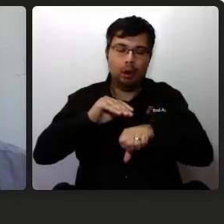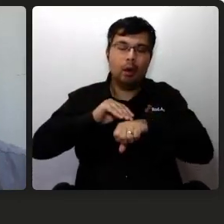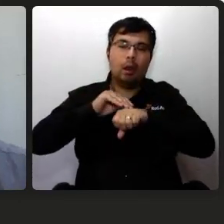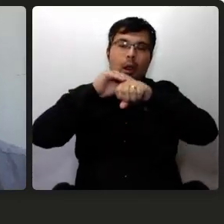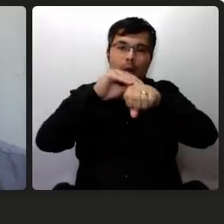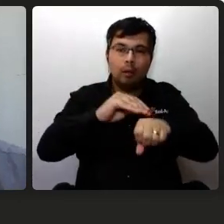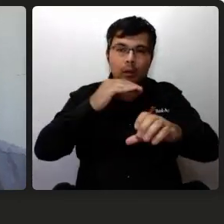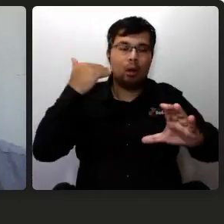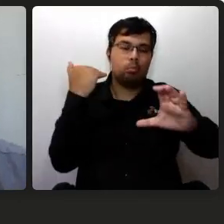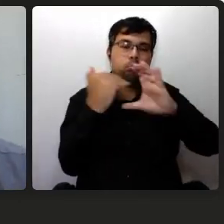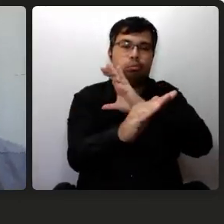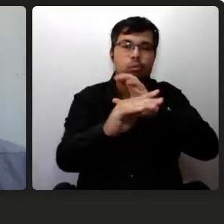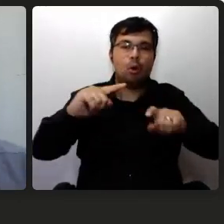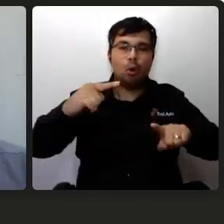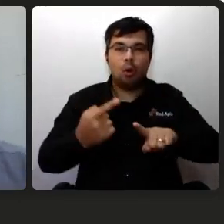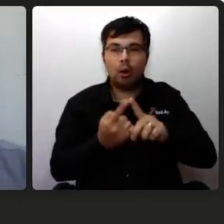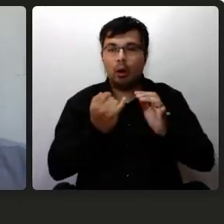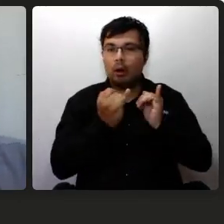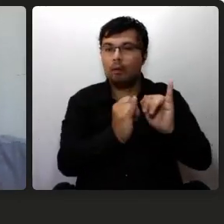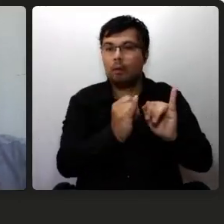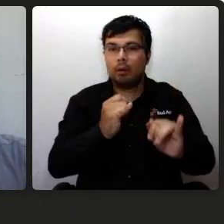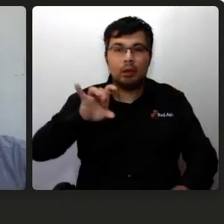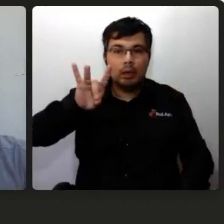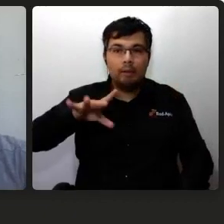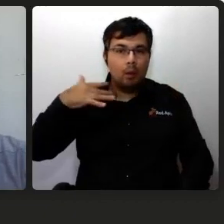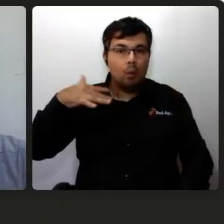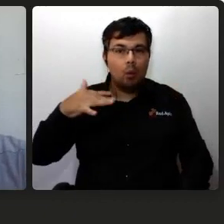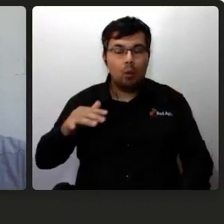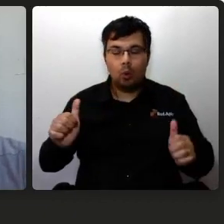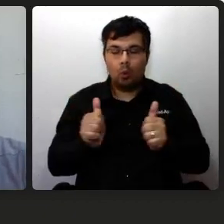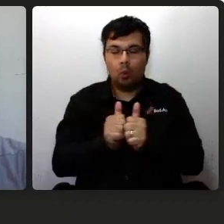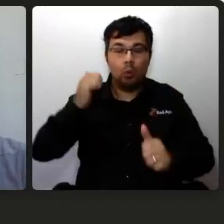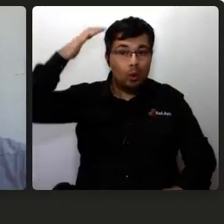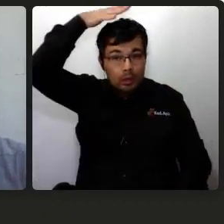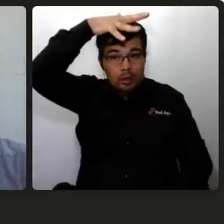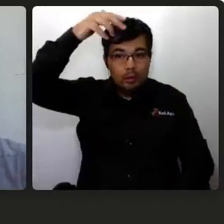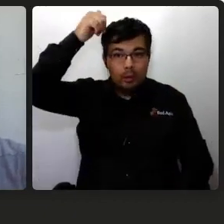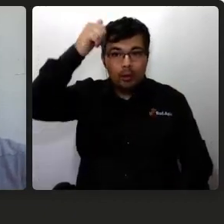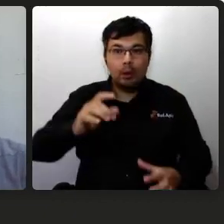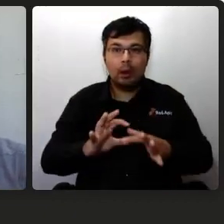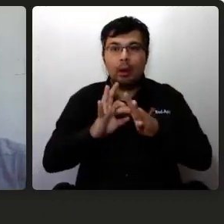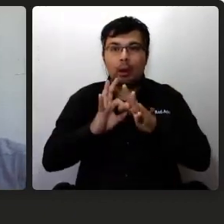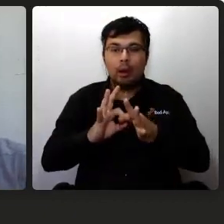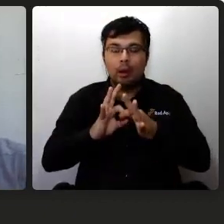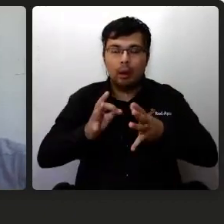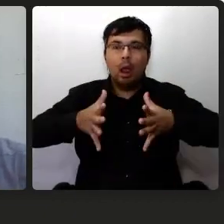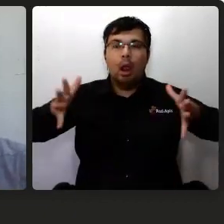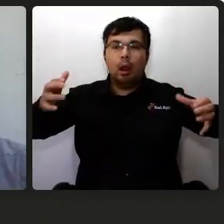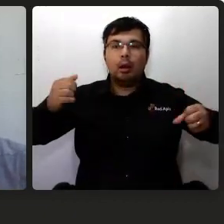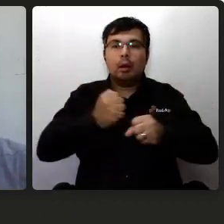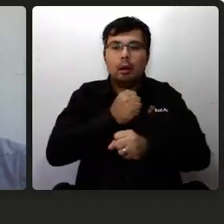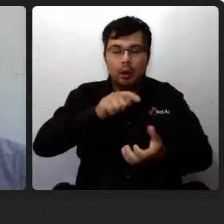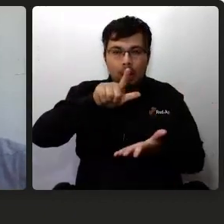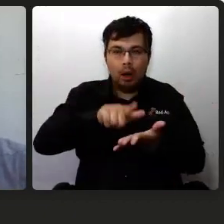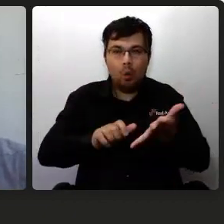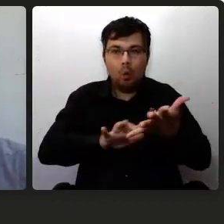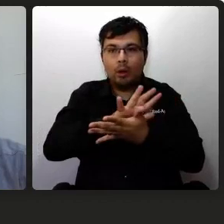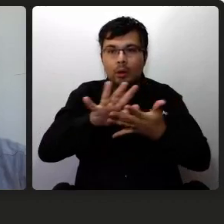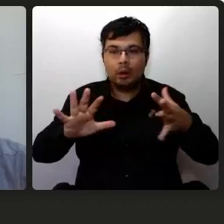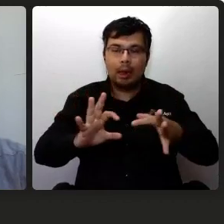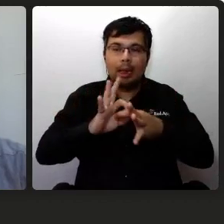esa información, porque sabemos que es importante. Junto a Sebastián Peña, agradecer el enorme trabajo en la lengua de señas. Gracias,